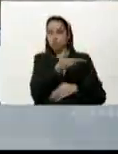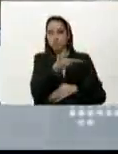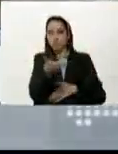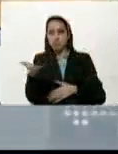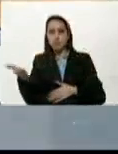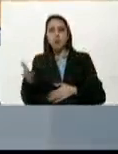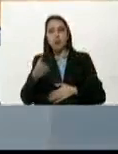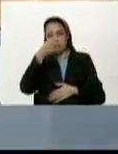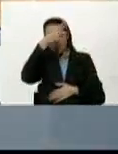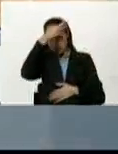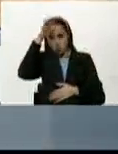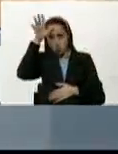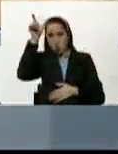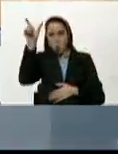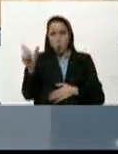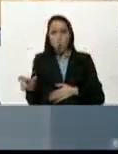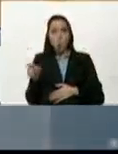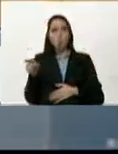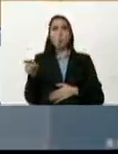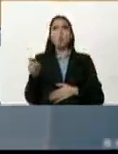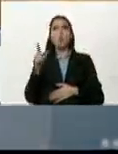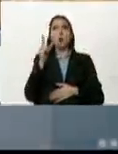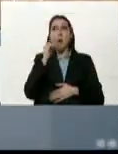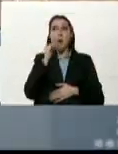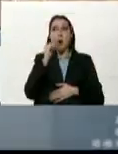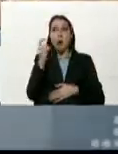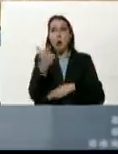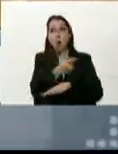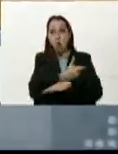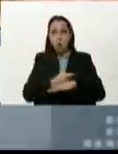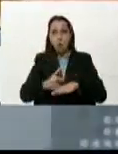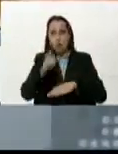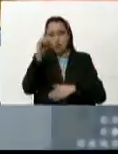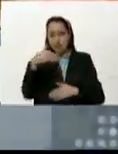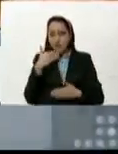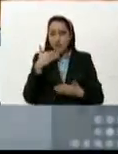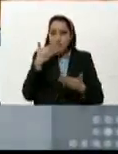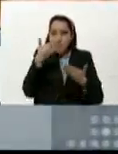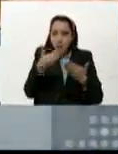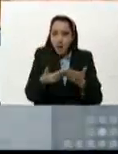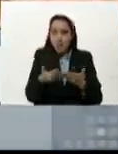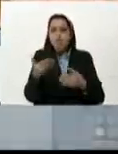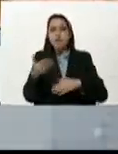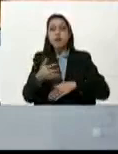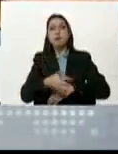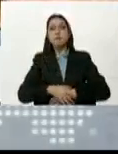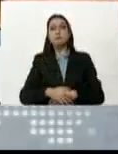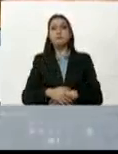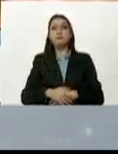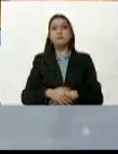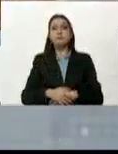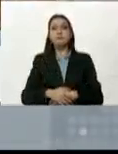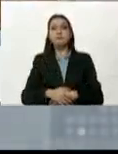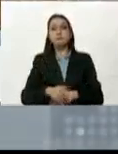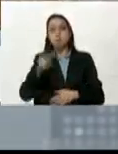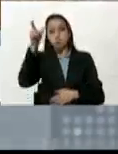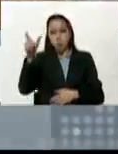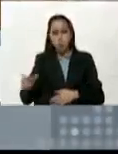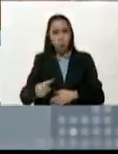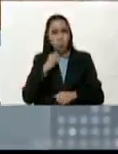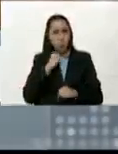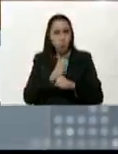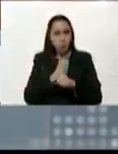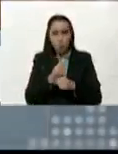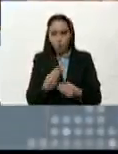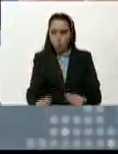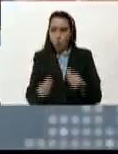yo dado ramón carrizales gracias carrizales carrizal es un hombre trabajador